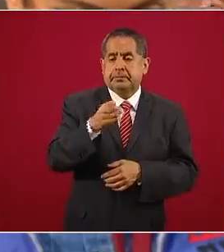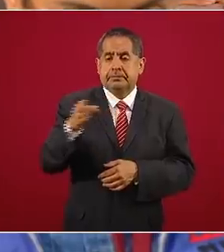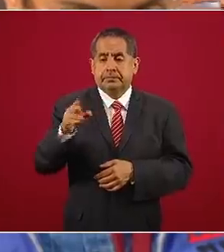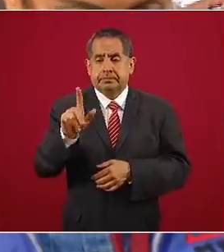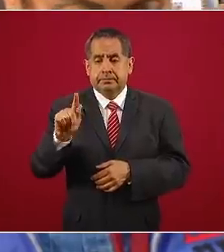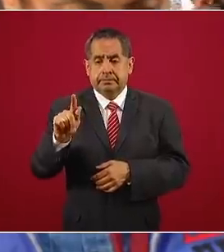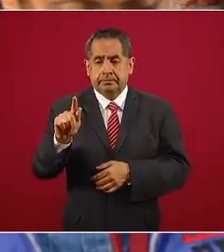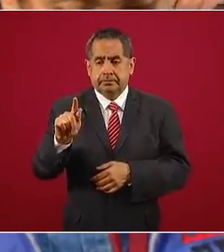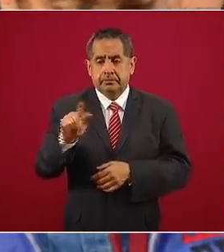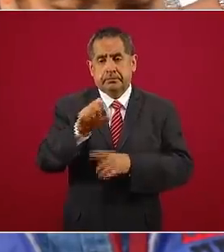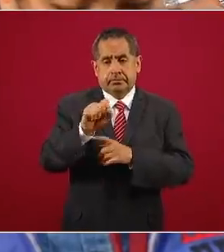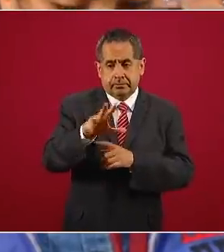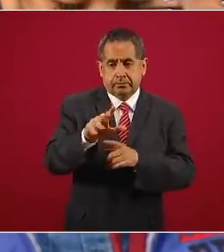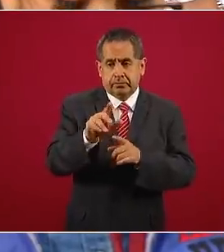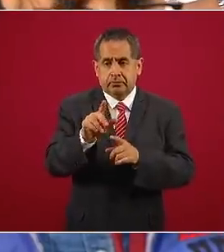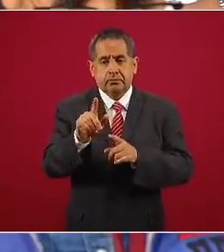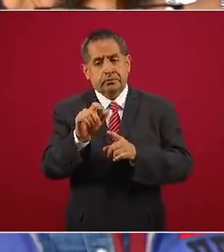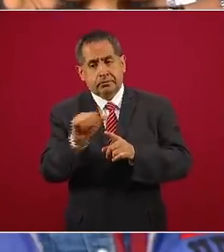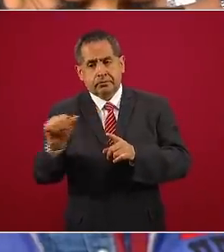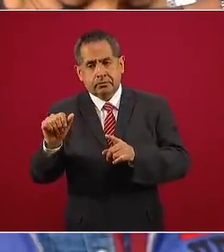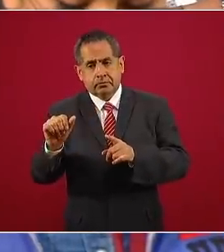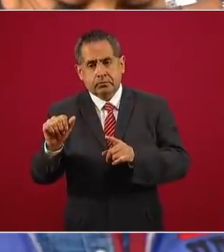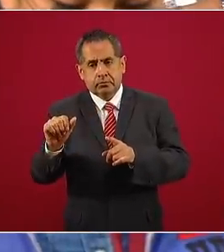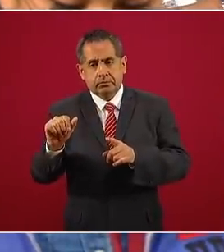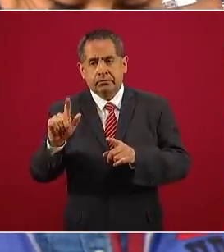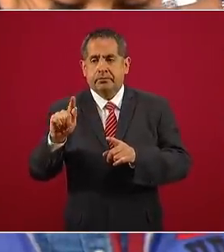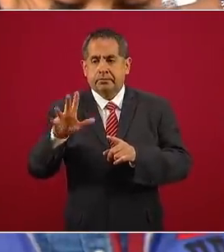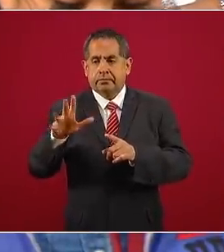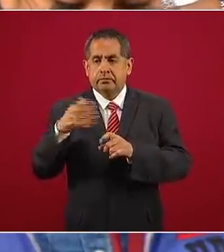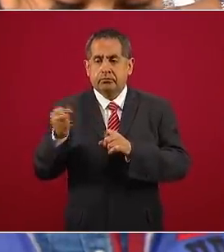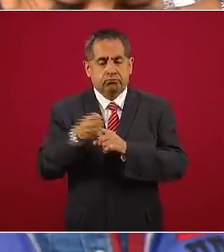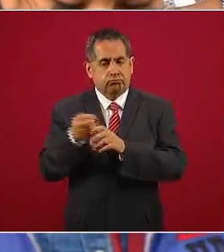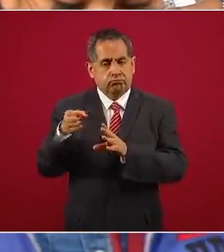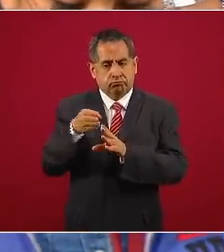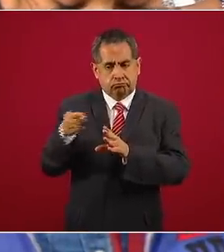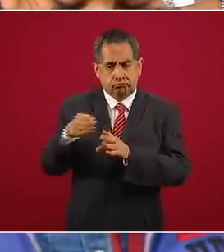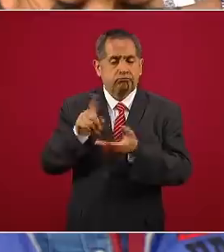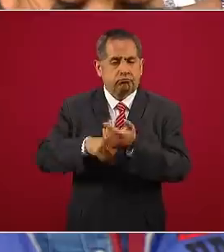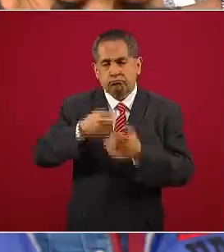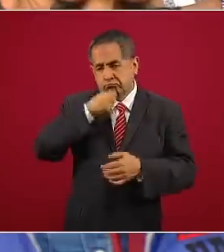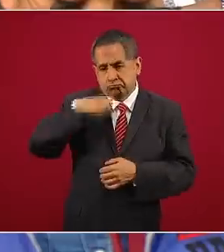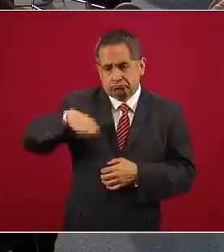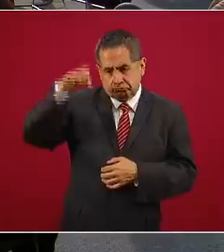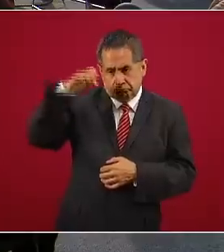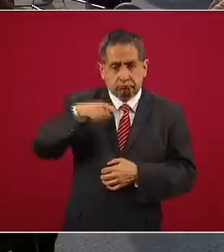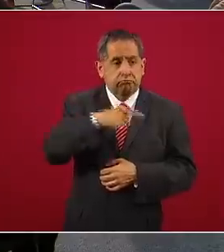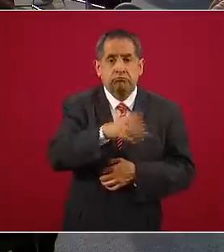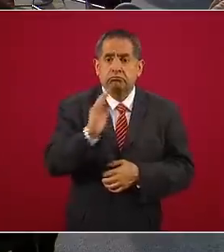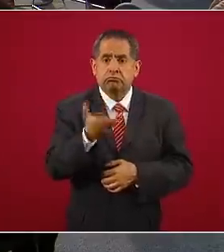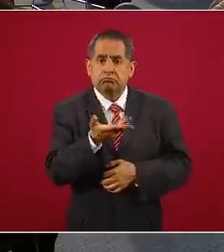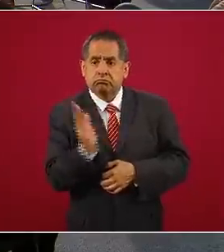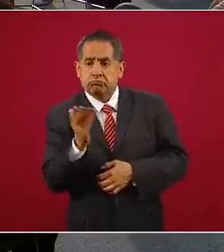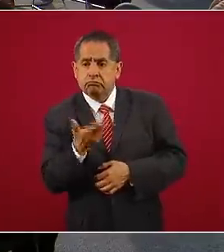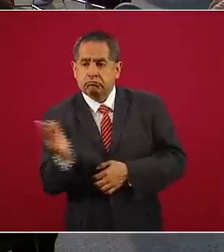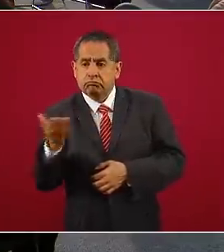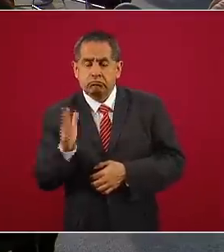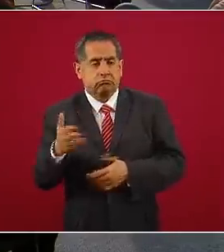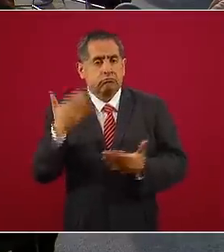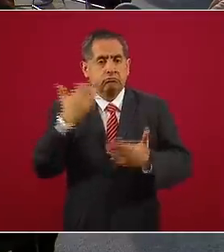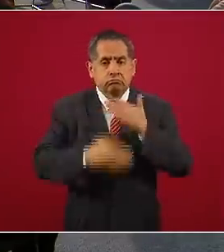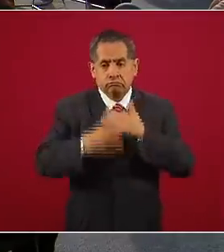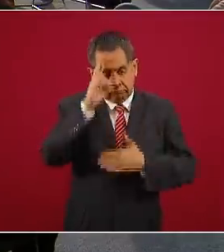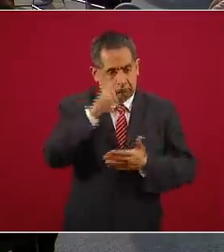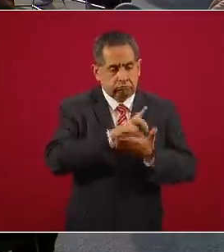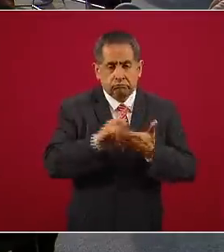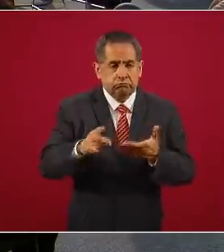70 65 75 a 65 75 años de edad han sido despedidos y violentado sus derechos